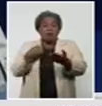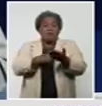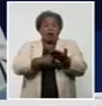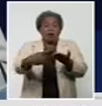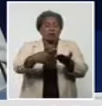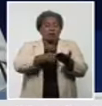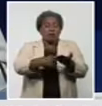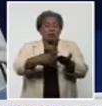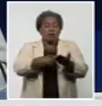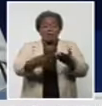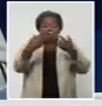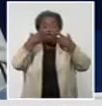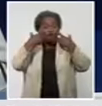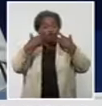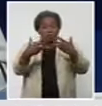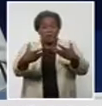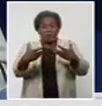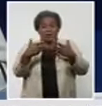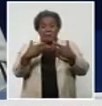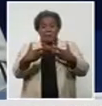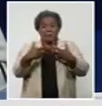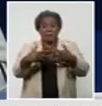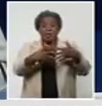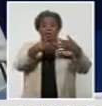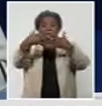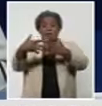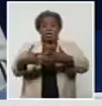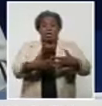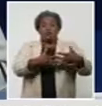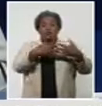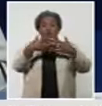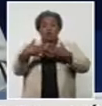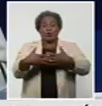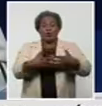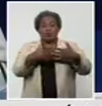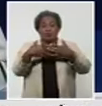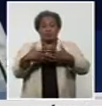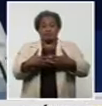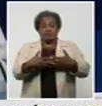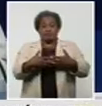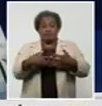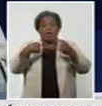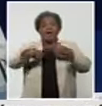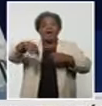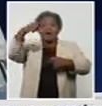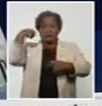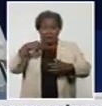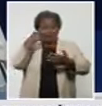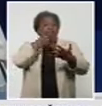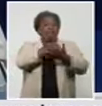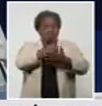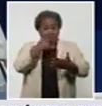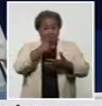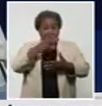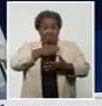fundamentalmente con los Estados Unidos de Norteamérica, pues ayer diagnosticaron de nuestra